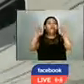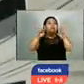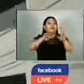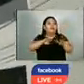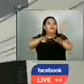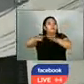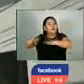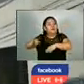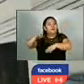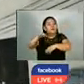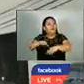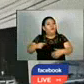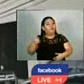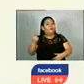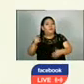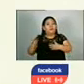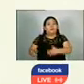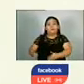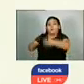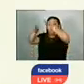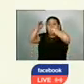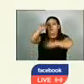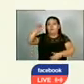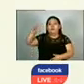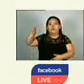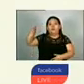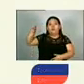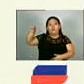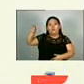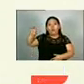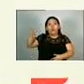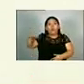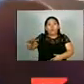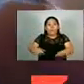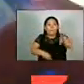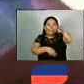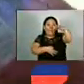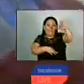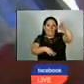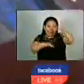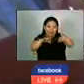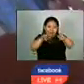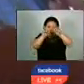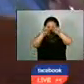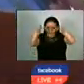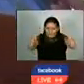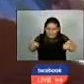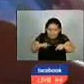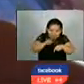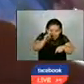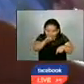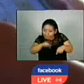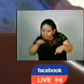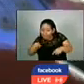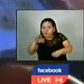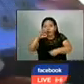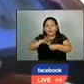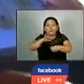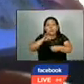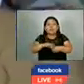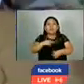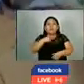pendientes que tiene el organismo colegiado es cómo sería la papeleta electrónica para el voto en el exterior, pues la